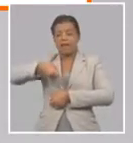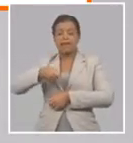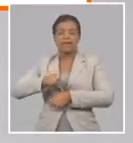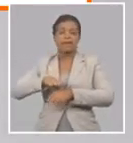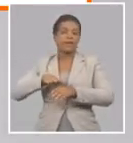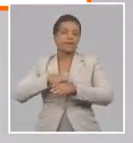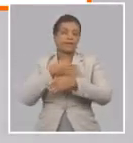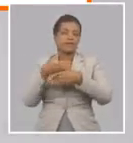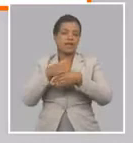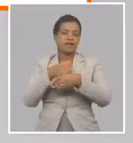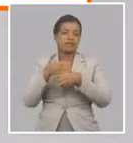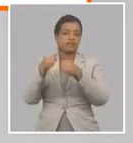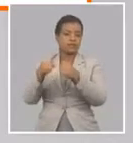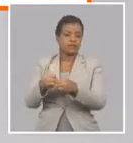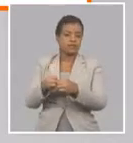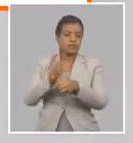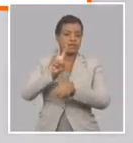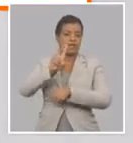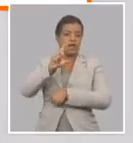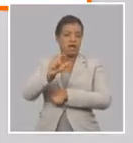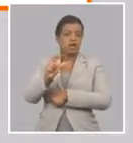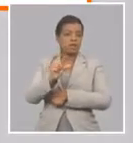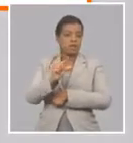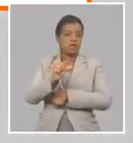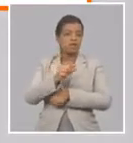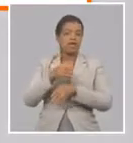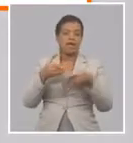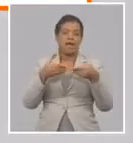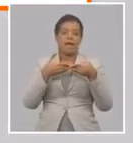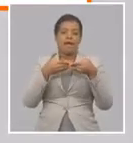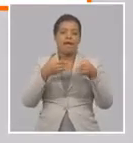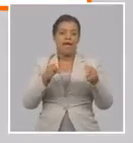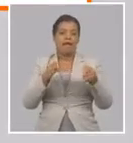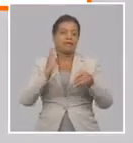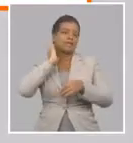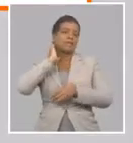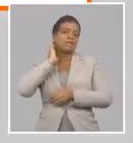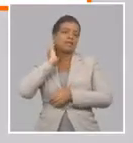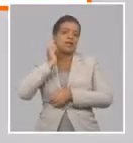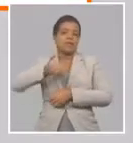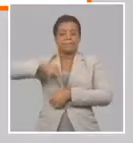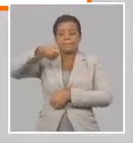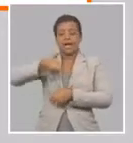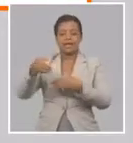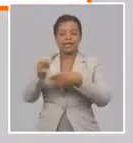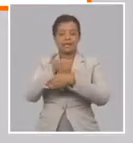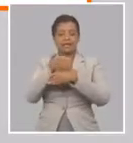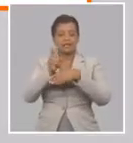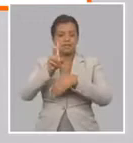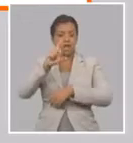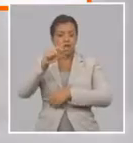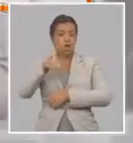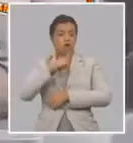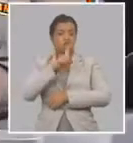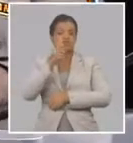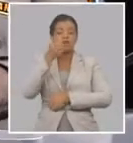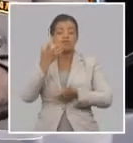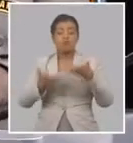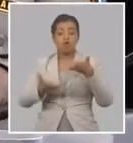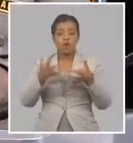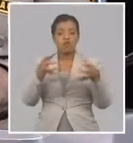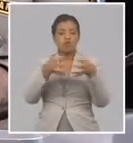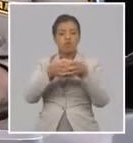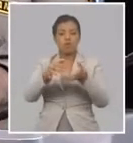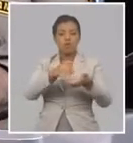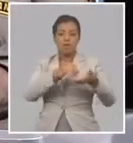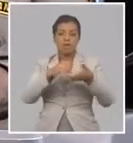en villa clara que dentro de poco debe también abrirse la terminal de carga despacho en villa clara hoy mismo están en sin fuego evaluando un grupo de compañeros parece también